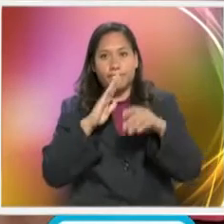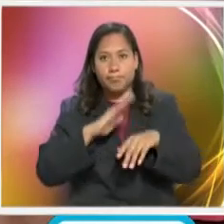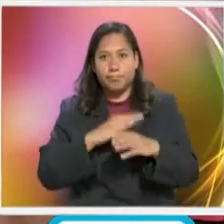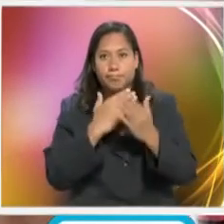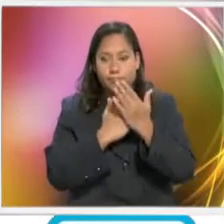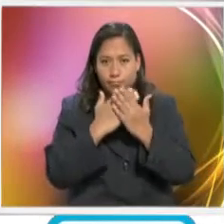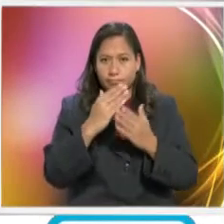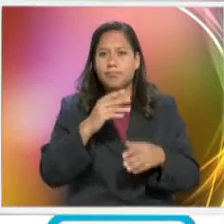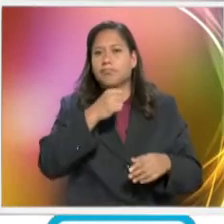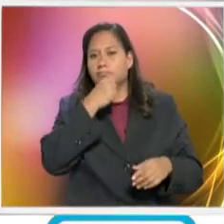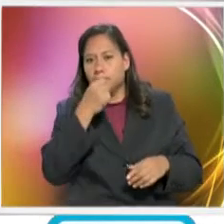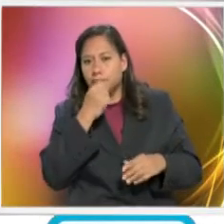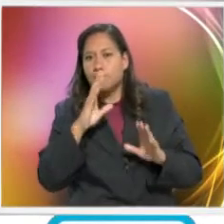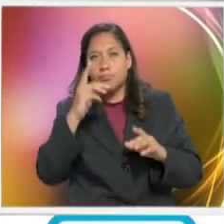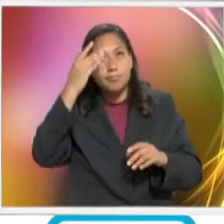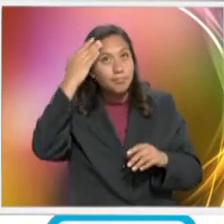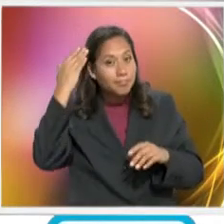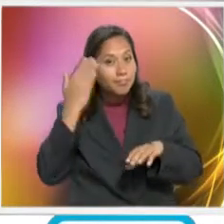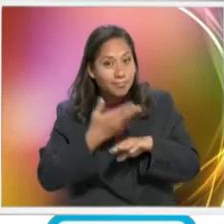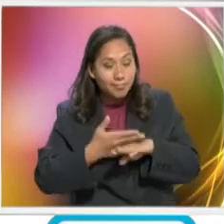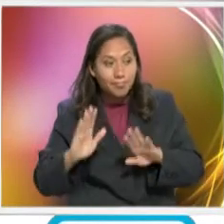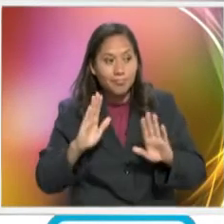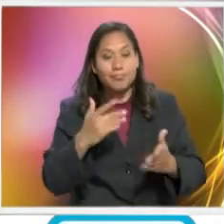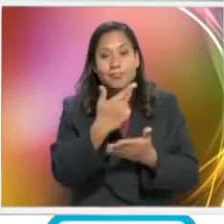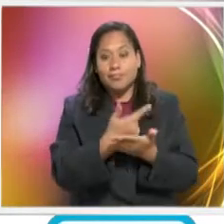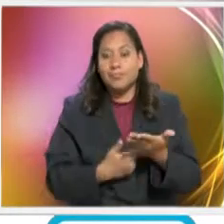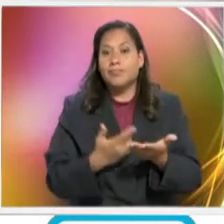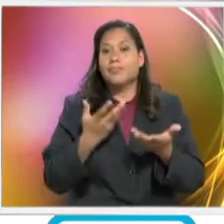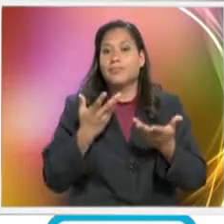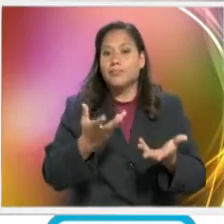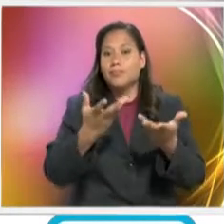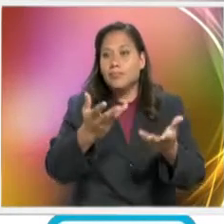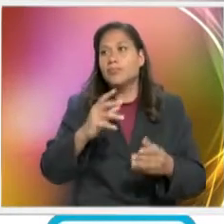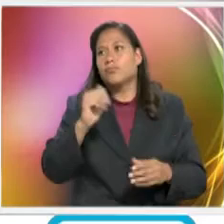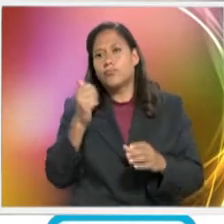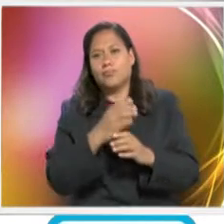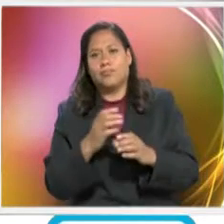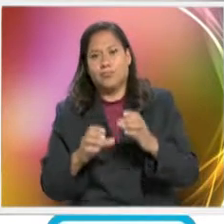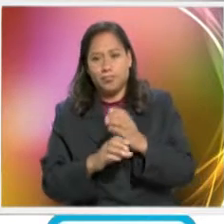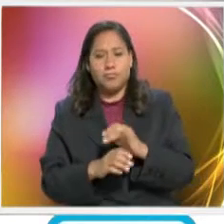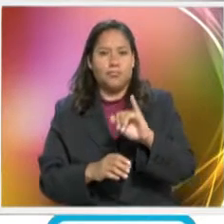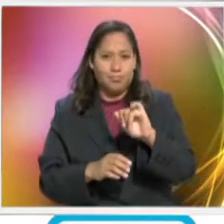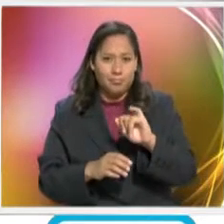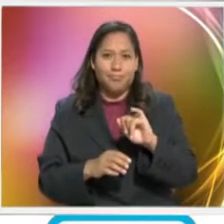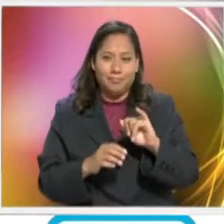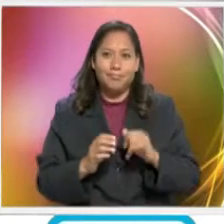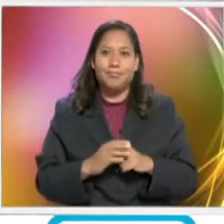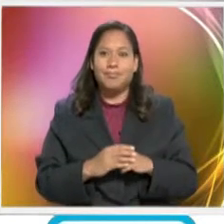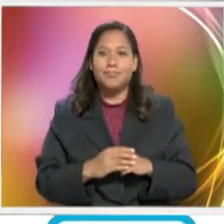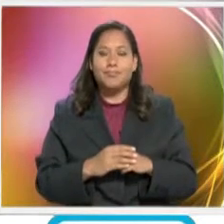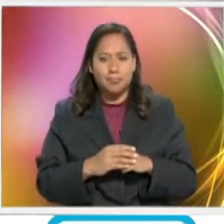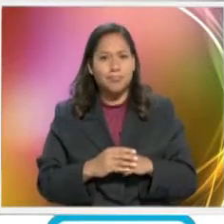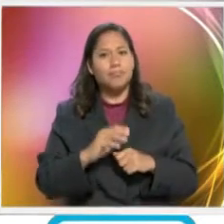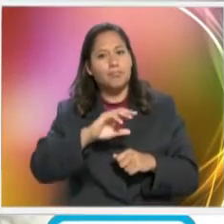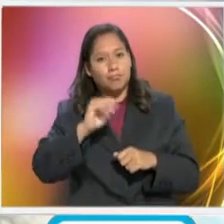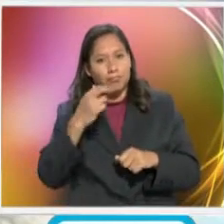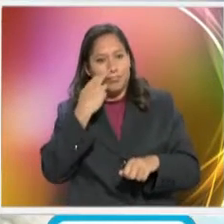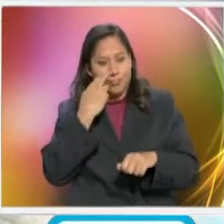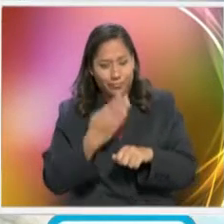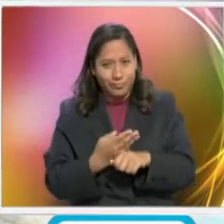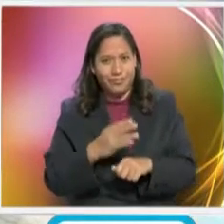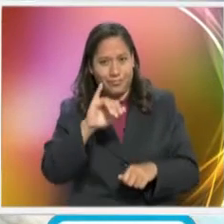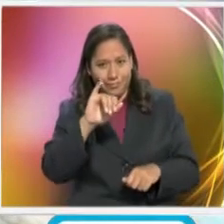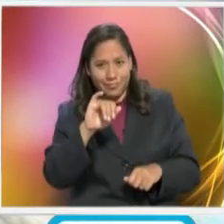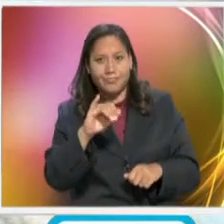nos Exactamente. vamos haciendo viejos, nos salen canas y ya nuestra lista de deseos tiene otro tipo de cosas, Sí, ¿no? Hay porque prioridades diferentes. Tienes otras responsabilidades, Sí. ¿no?